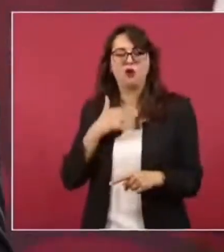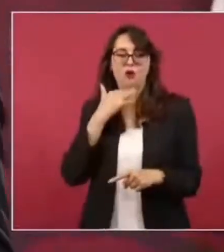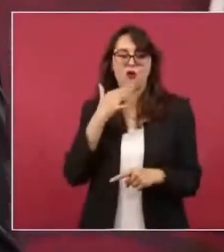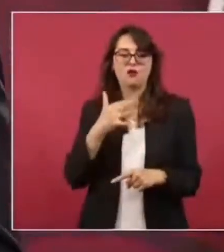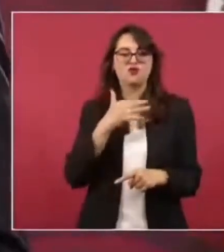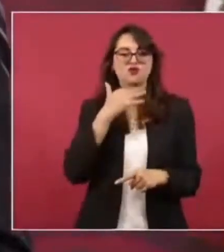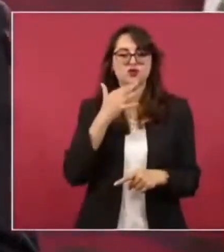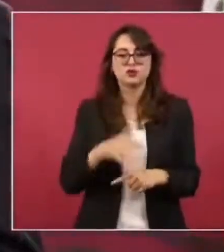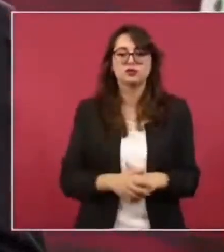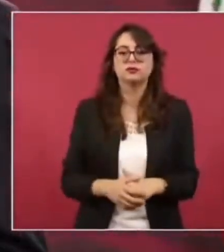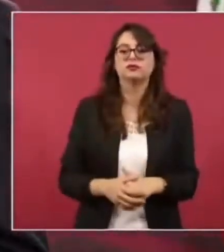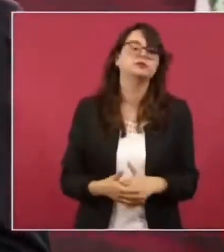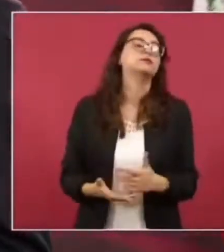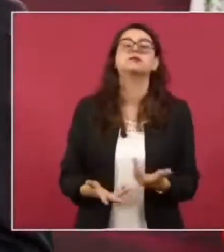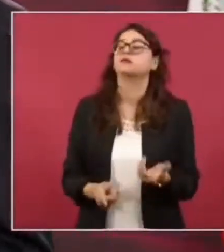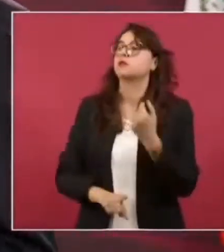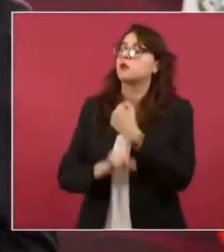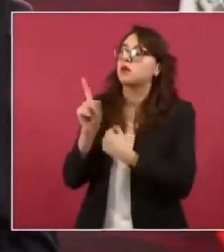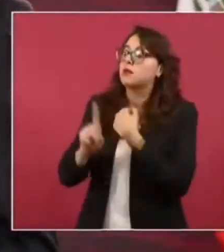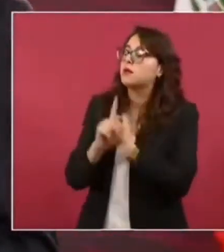O el desempleo.